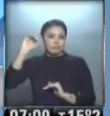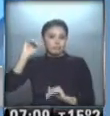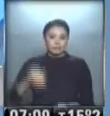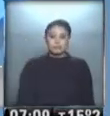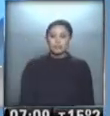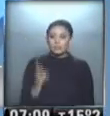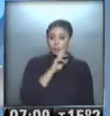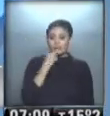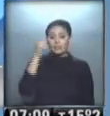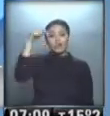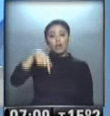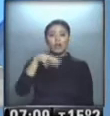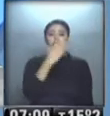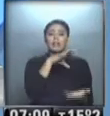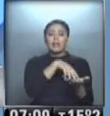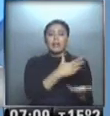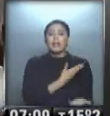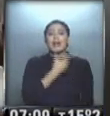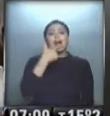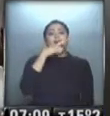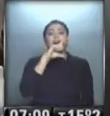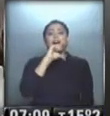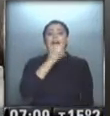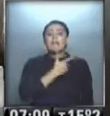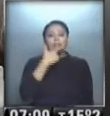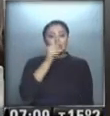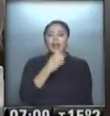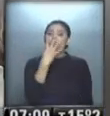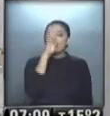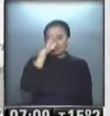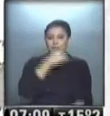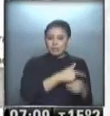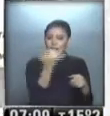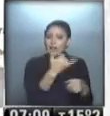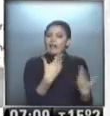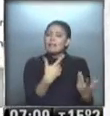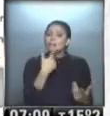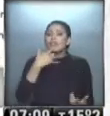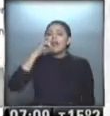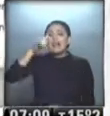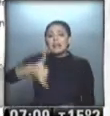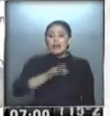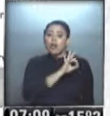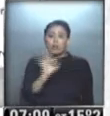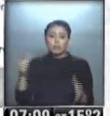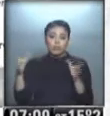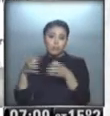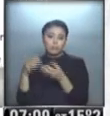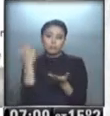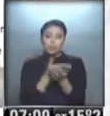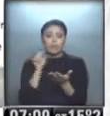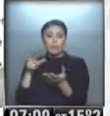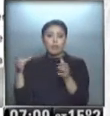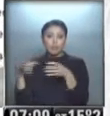A partir de hoy, el AFCA tiene hasta 4 meses para analizar y expedirse sobre el plan de adecuación voluntaria del Grupo Clarín.